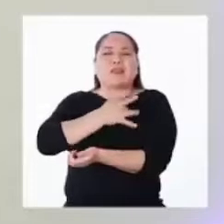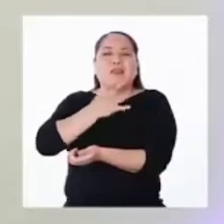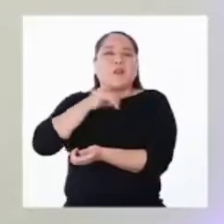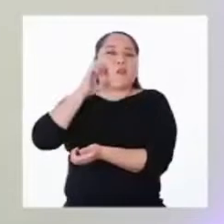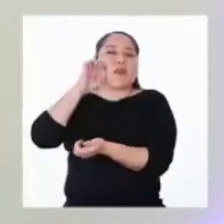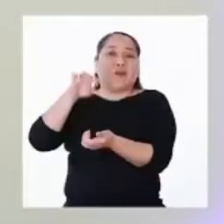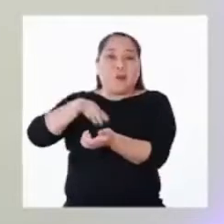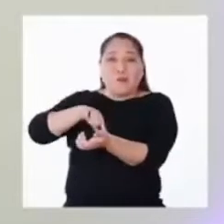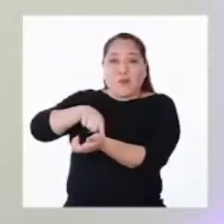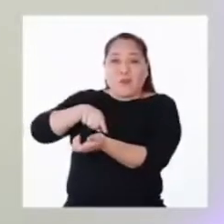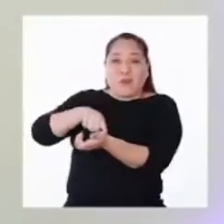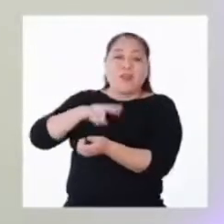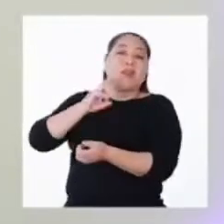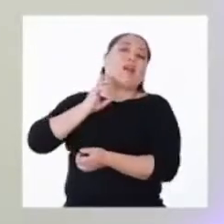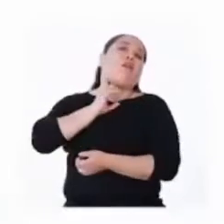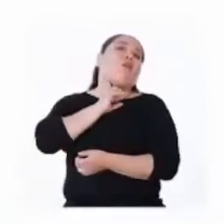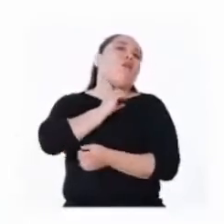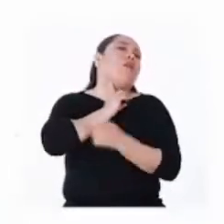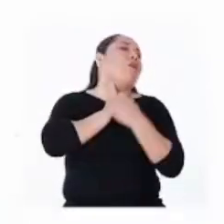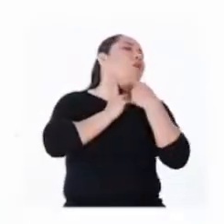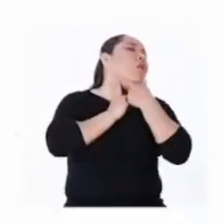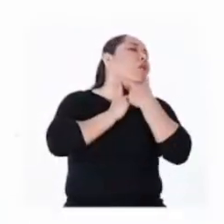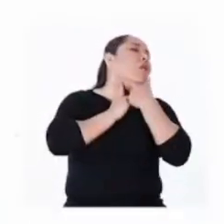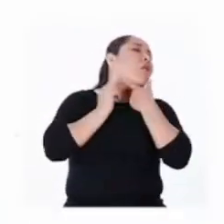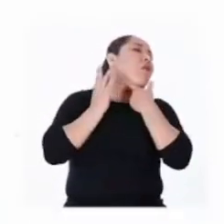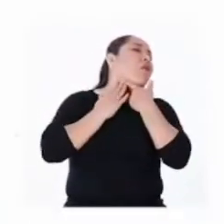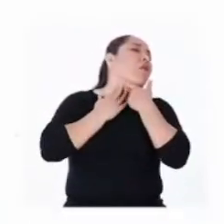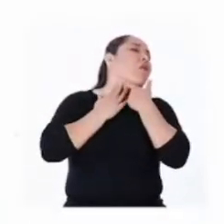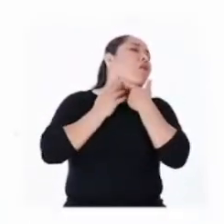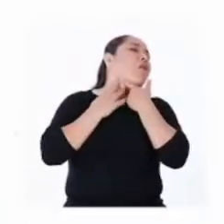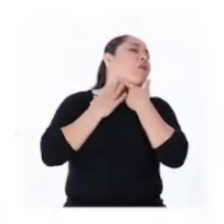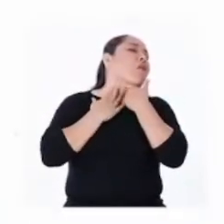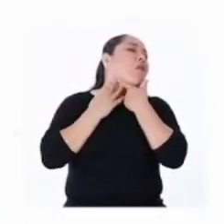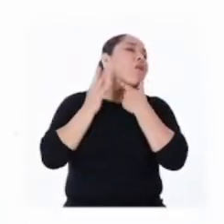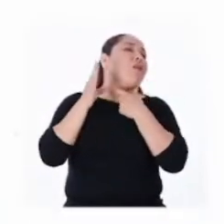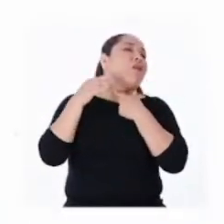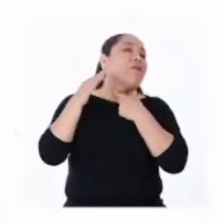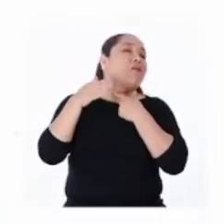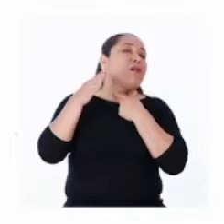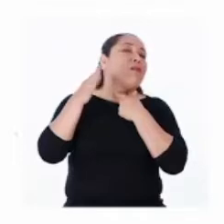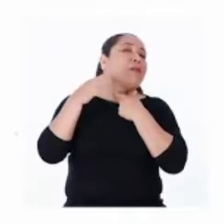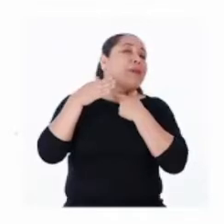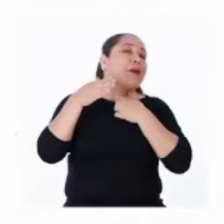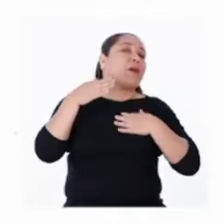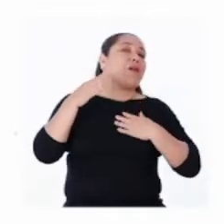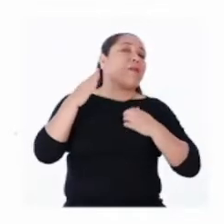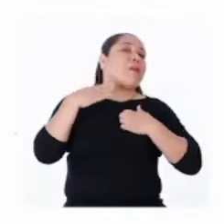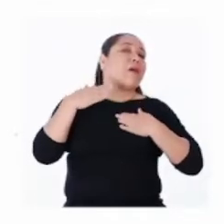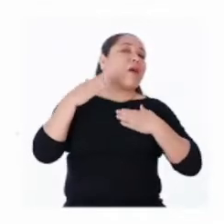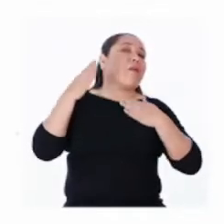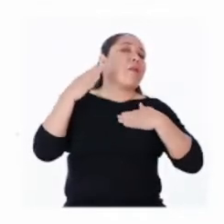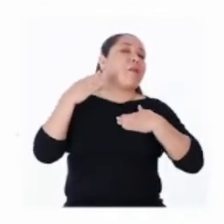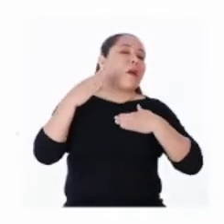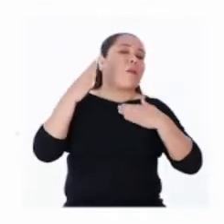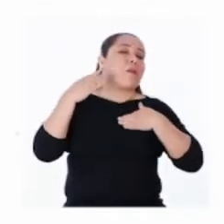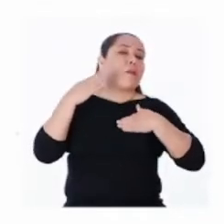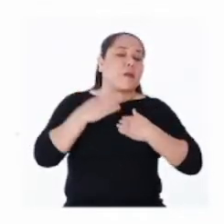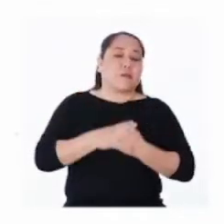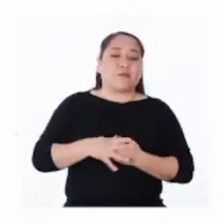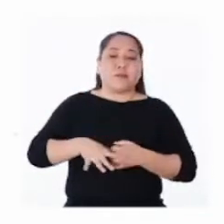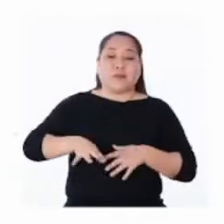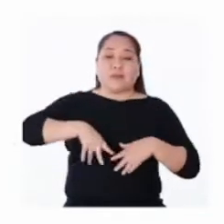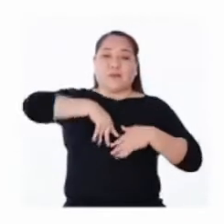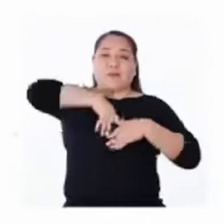cuerpo, como las de la muñeca y el cuello. Cada órgano del cuerpo recibe sangre por una o varias